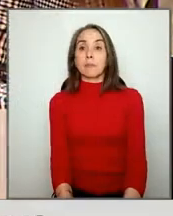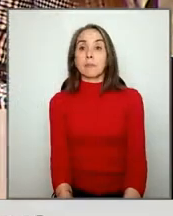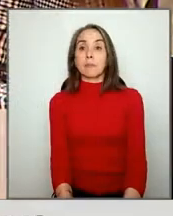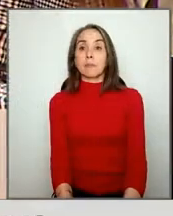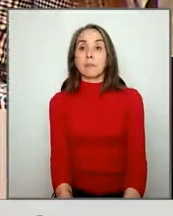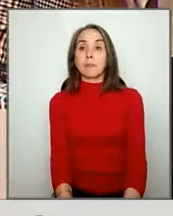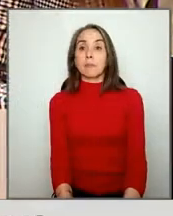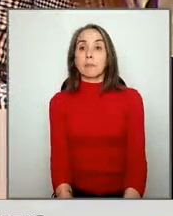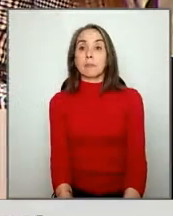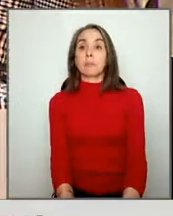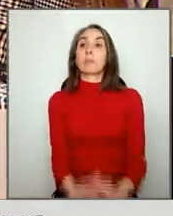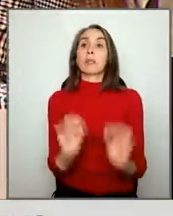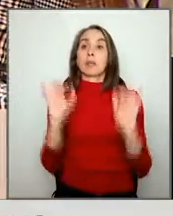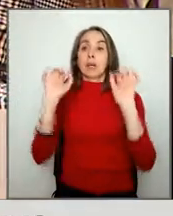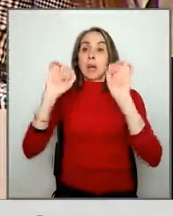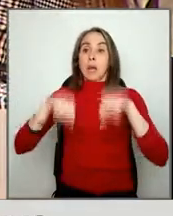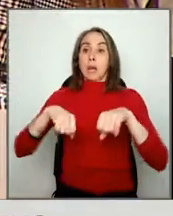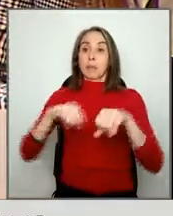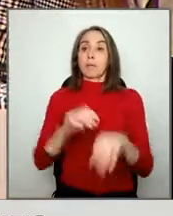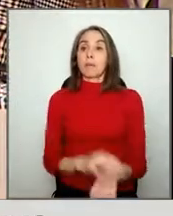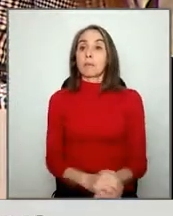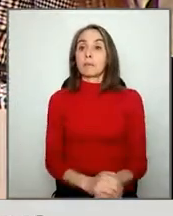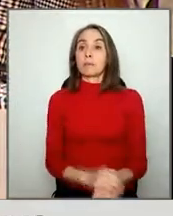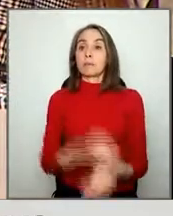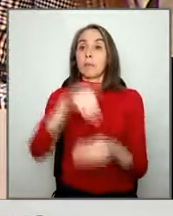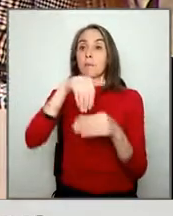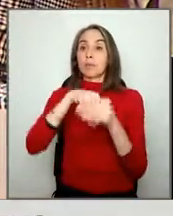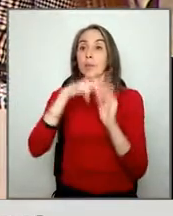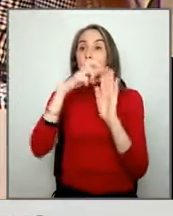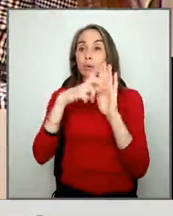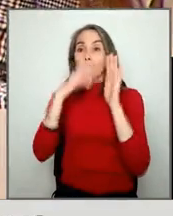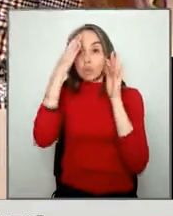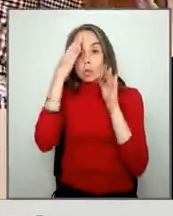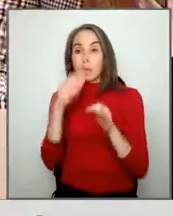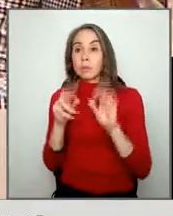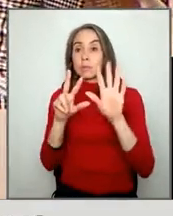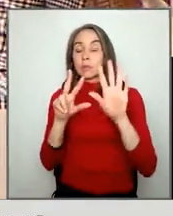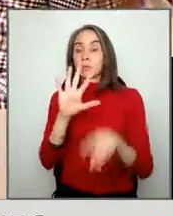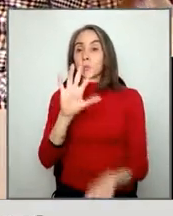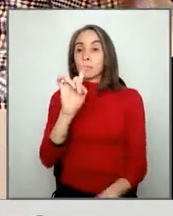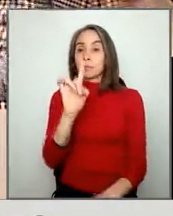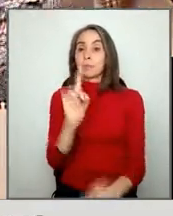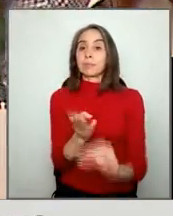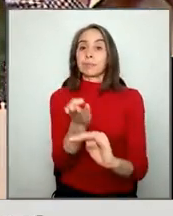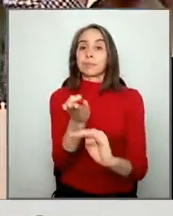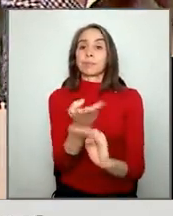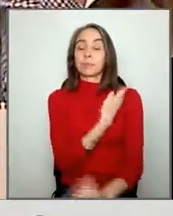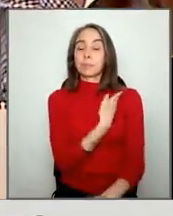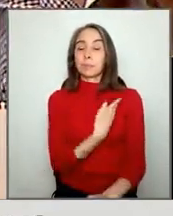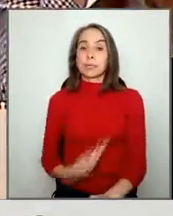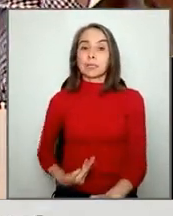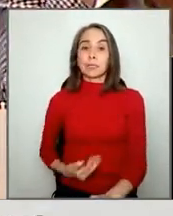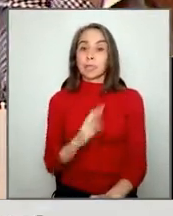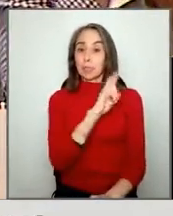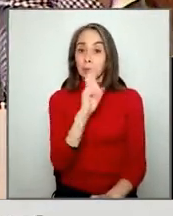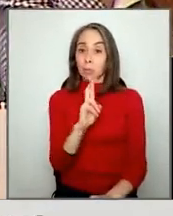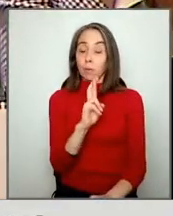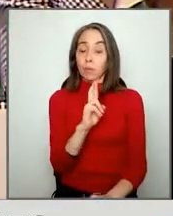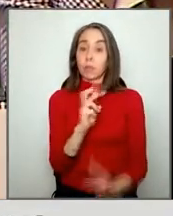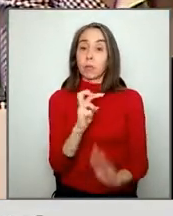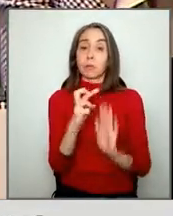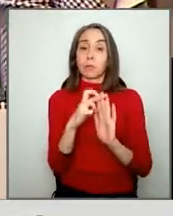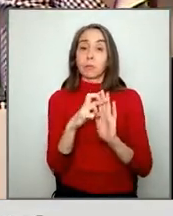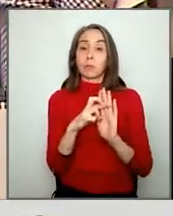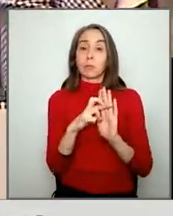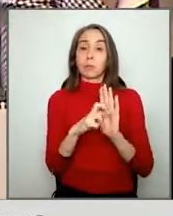aprobado en votación la resolución 851 que solicita su excelencia el presidente de la República del envío a